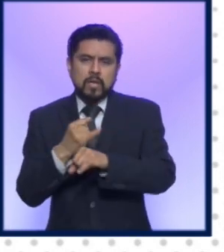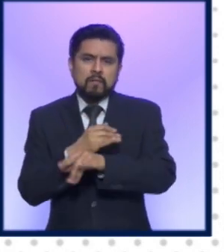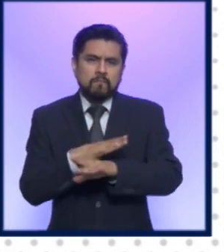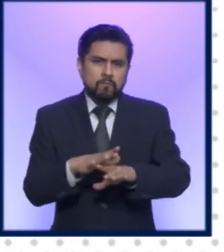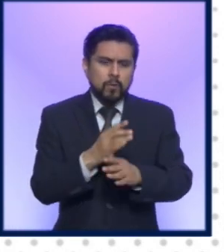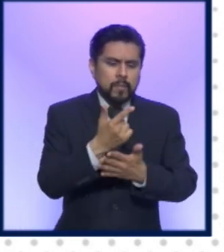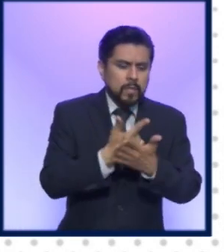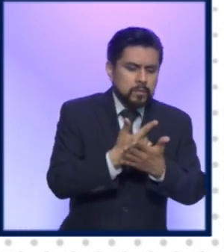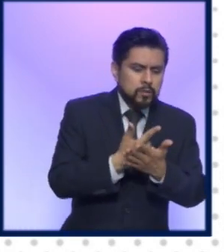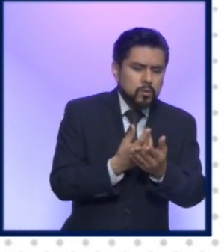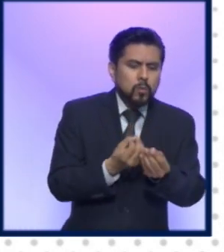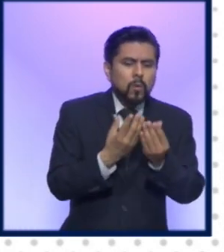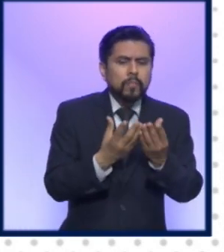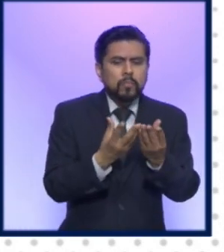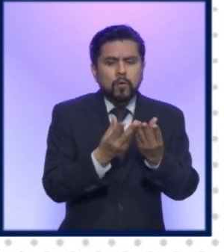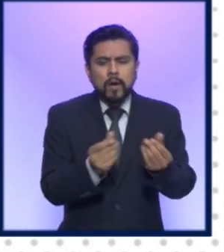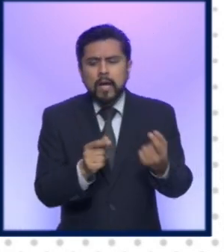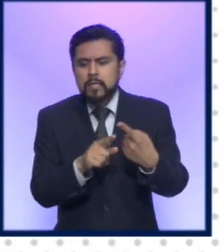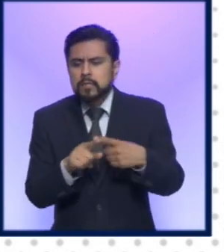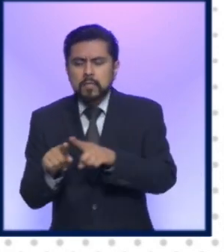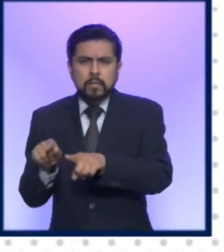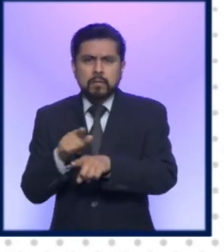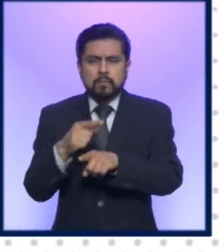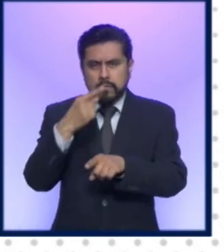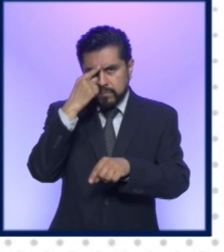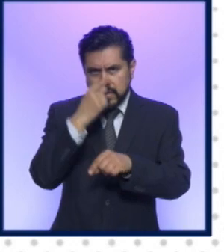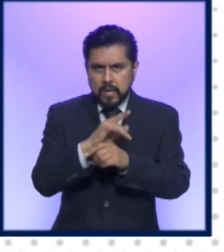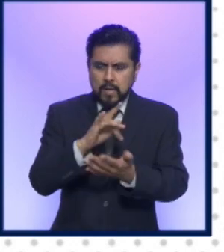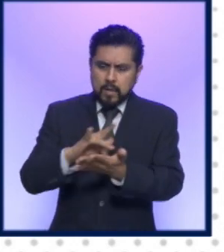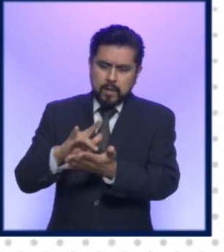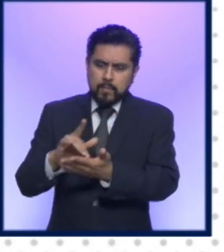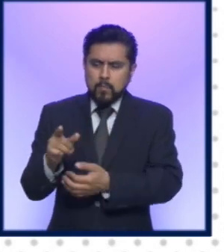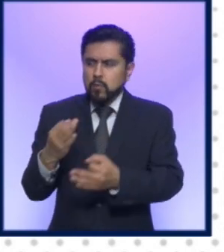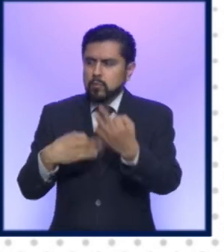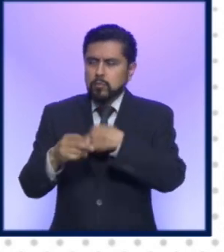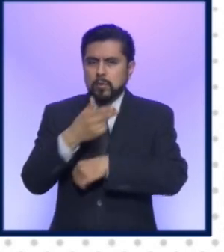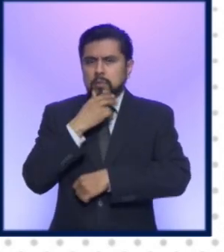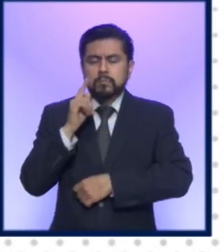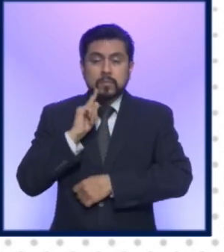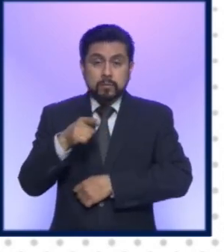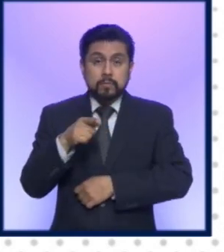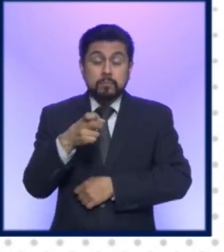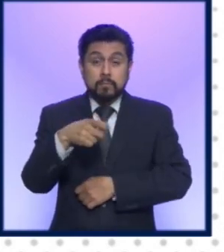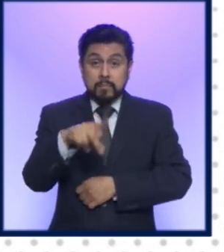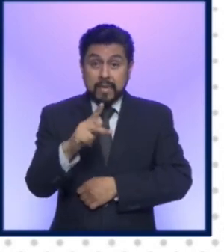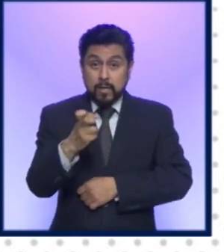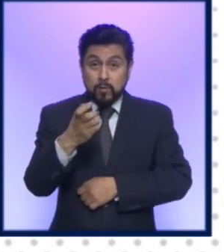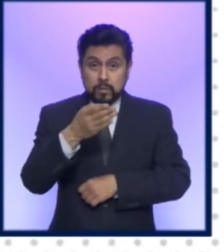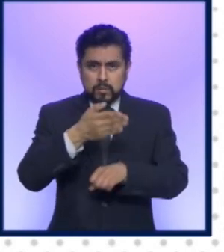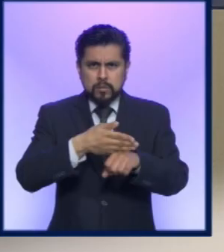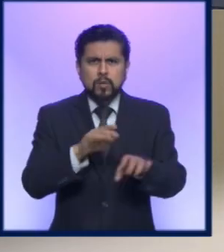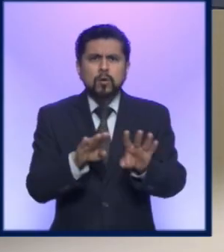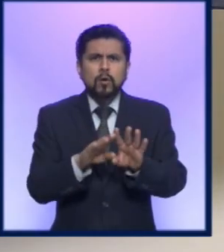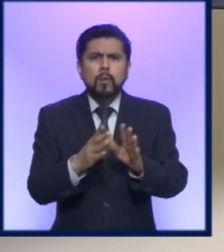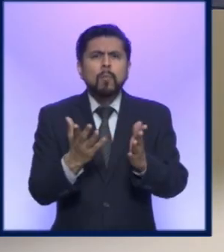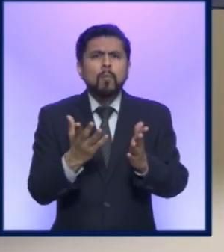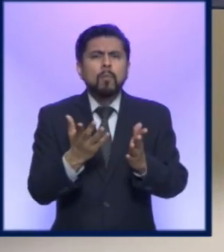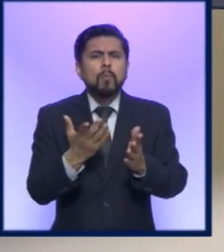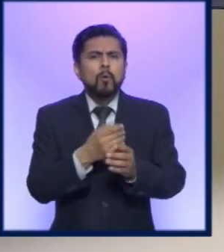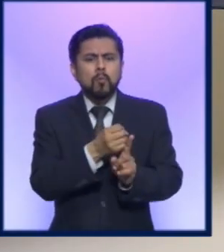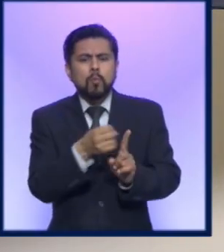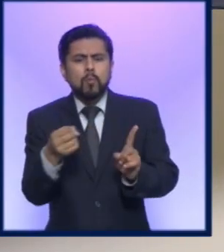ingresos y gastos dirigidos a la obtención del apoyo ciudadano Pero estas sanciones Cómo deben aplicarse